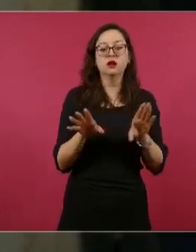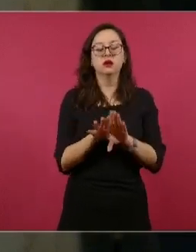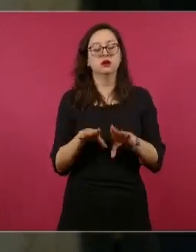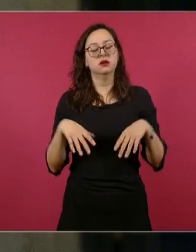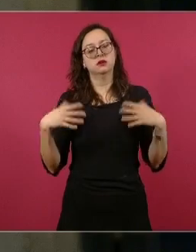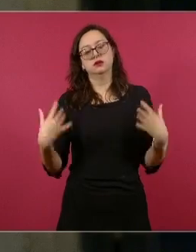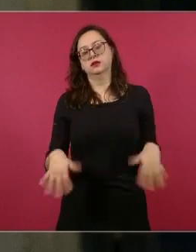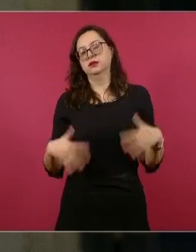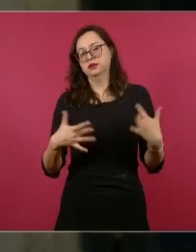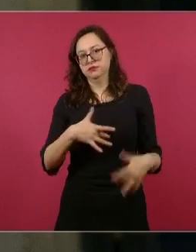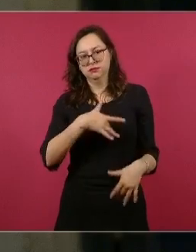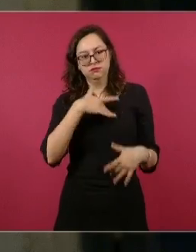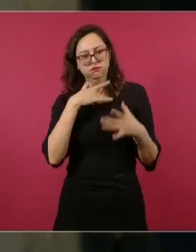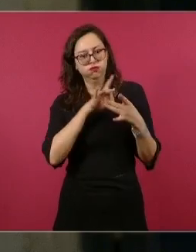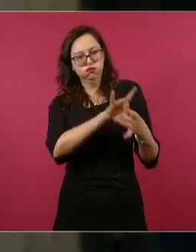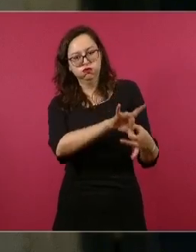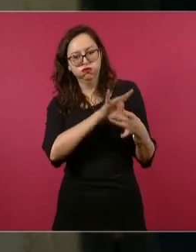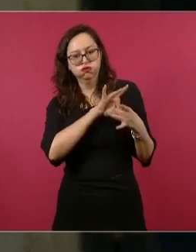sensibilidad.